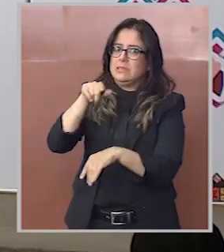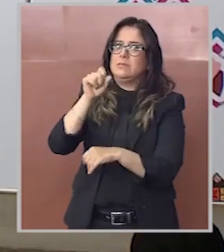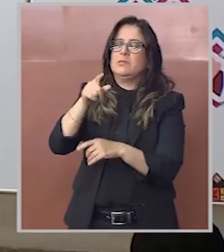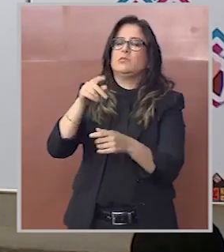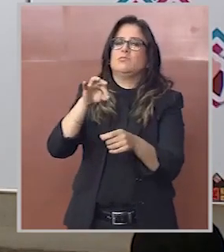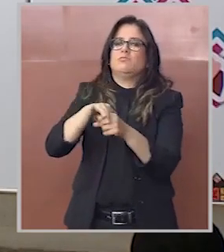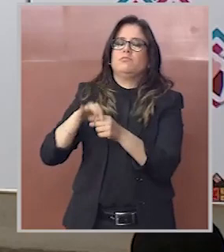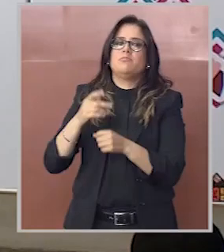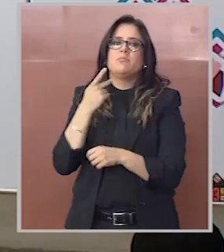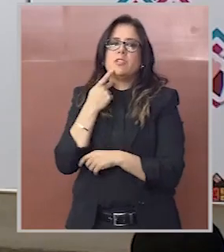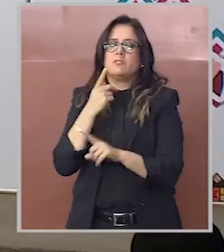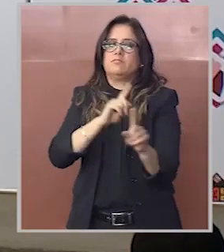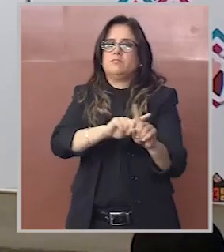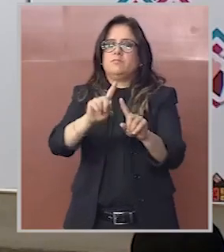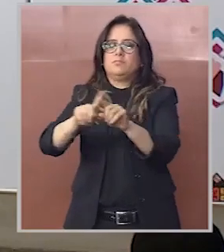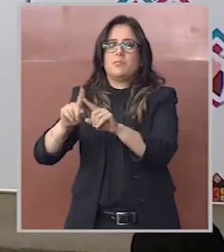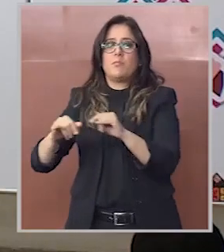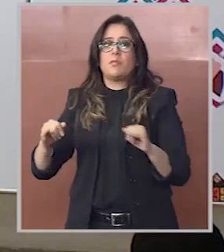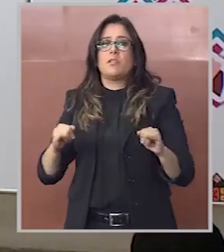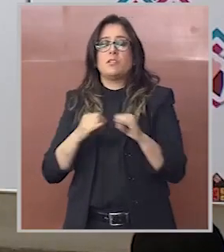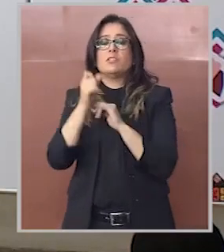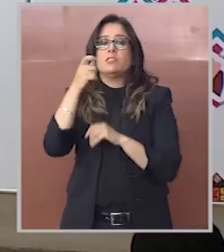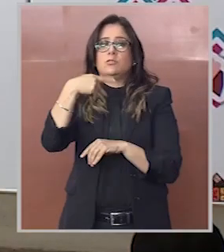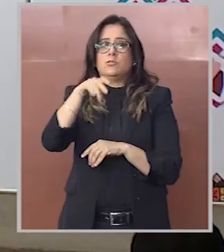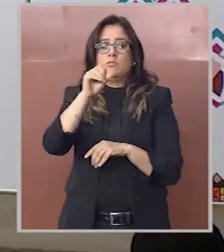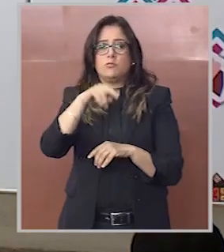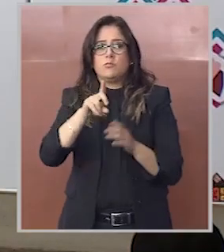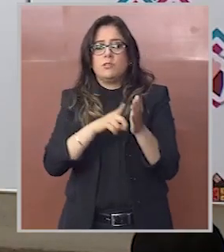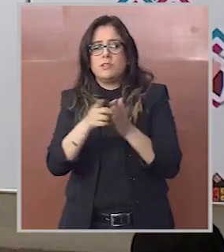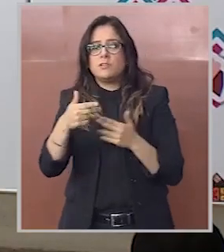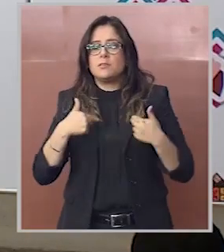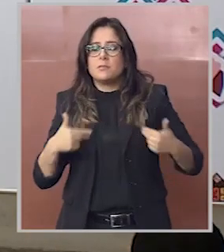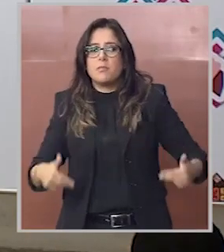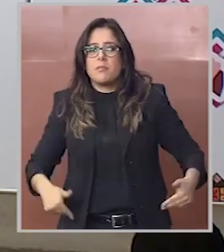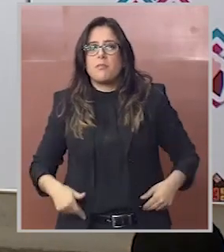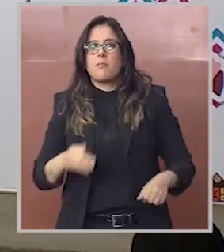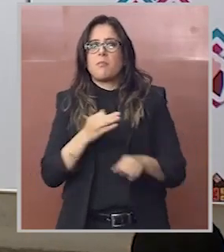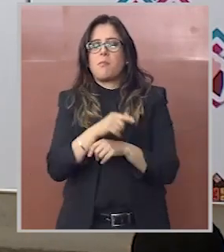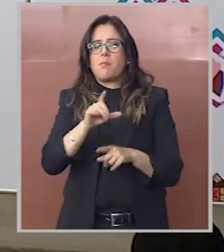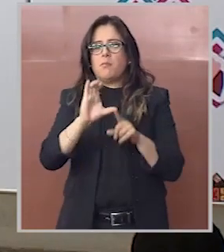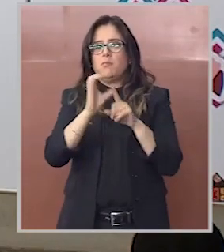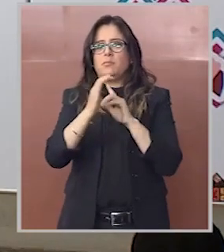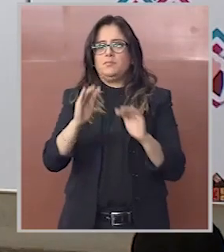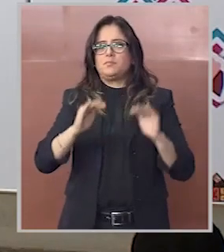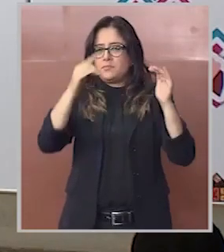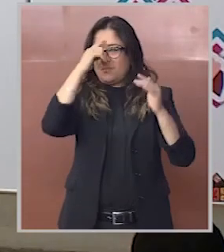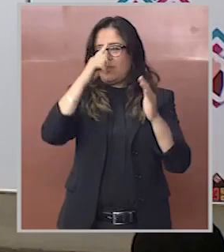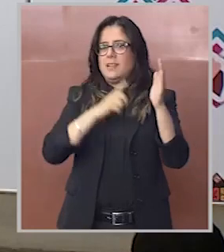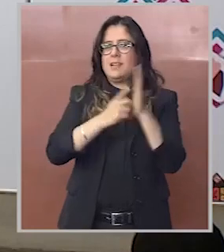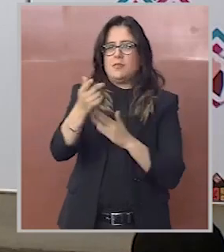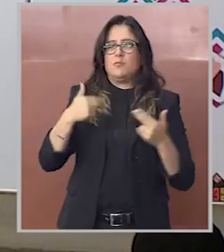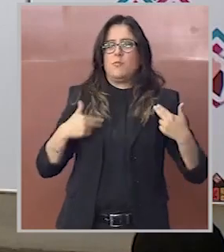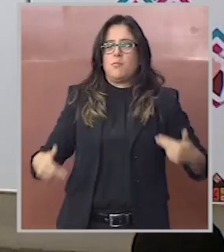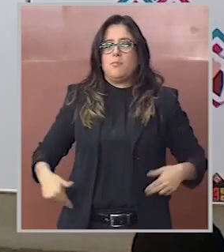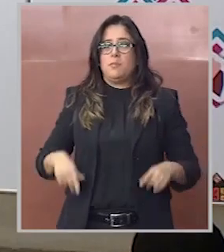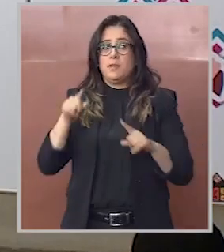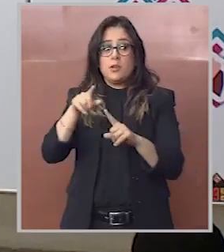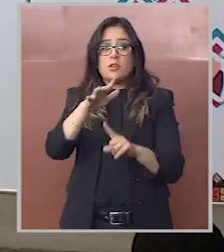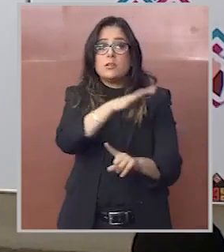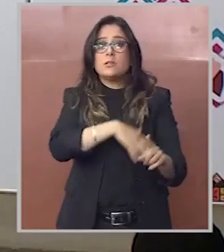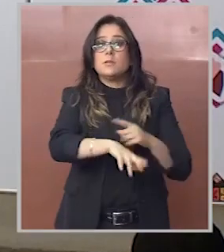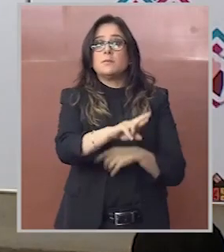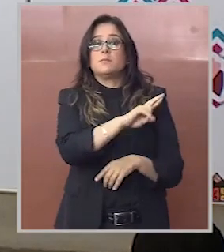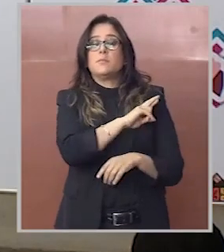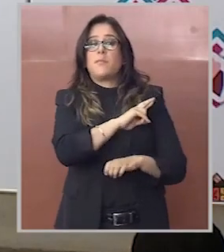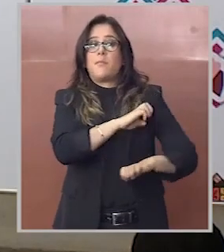Humanos aquí entiendo le llaman el comisionado para los Derechos Humanos el sector privado la empresa las empresas tienen que jugar